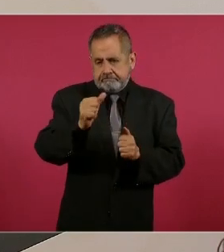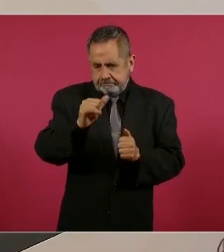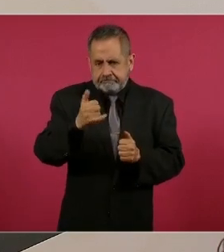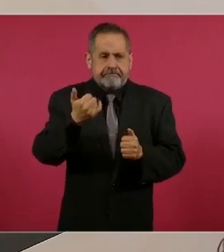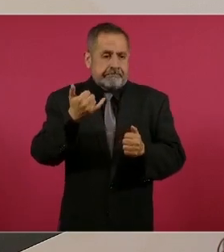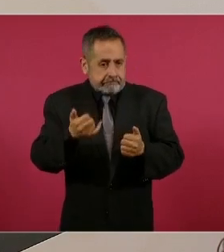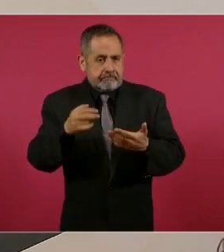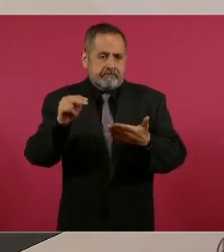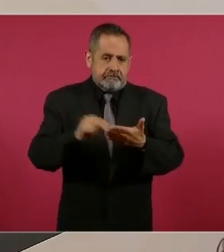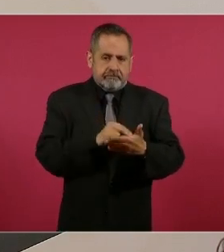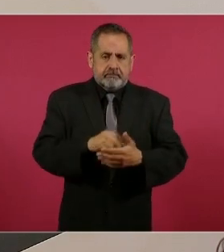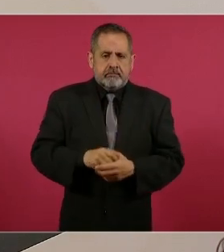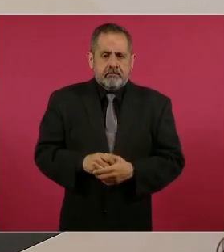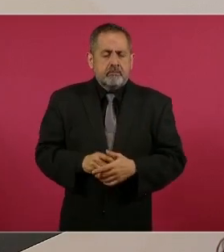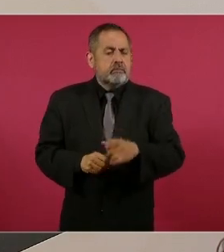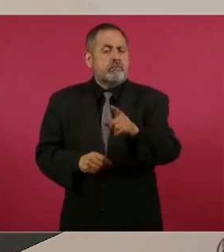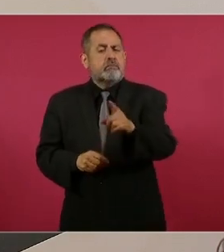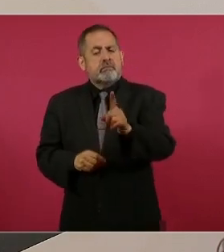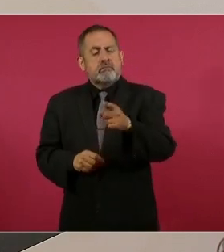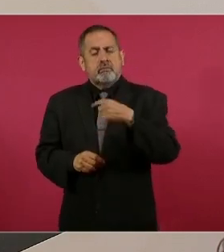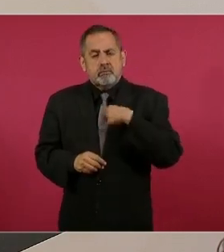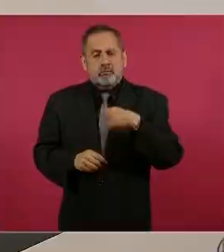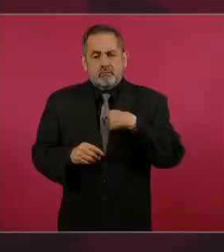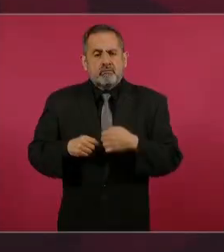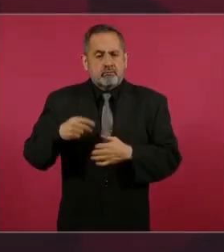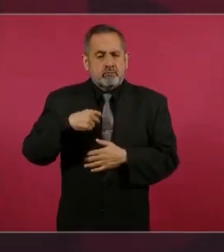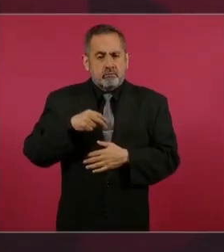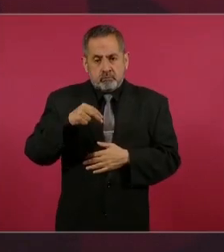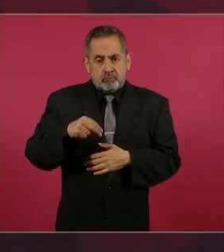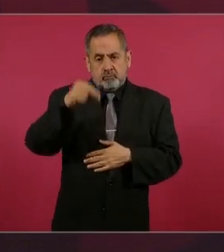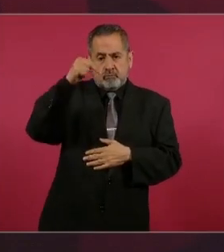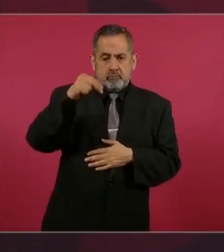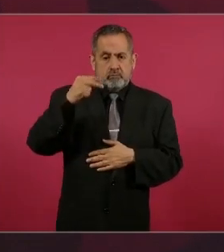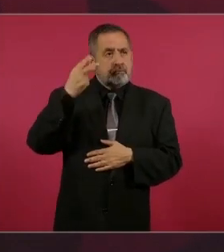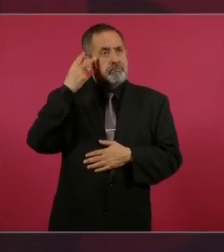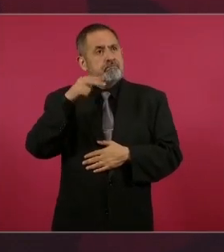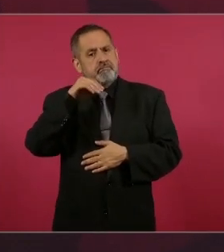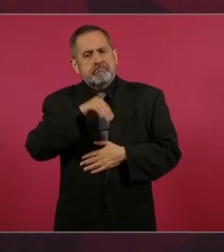por último… Porque voy a una gira por el norte,